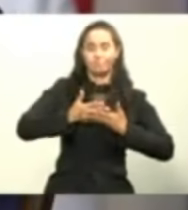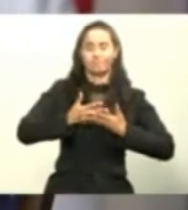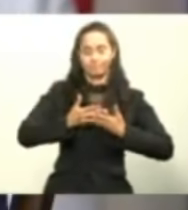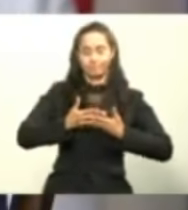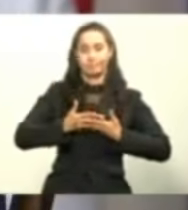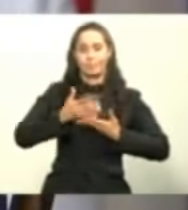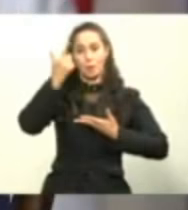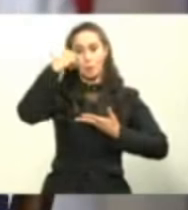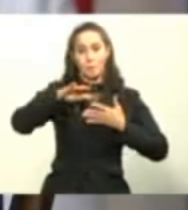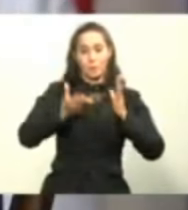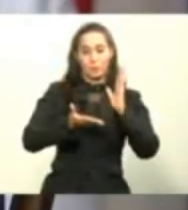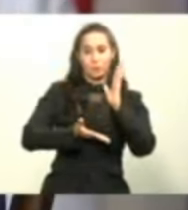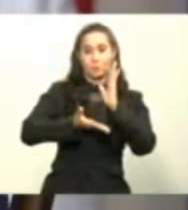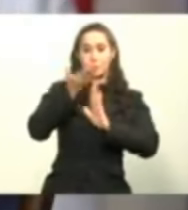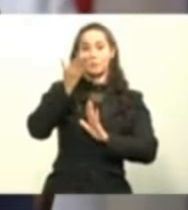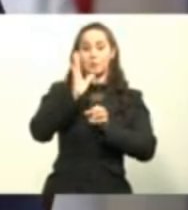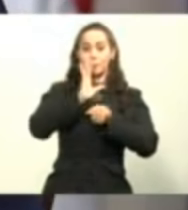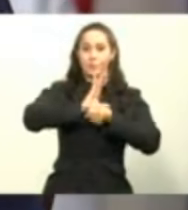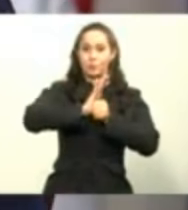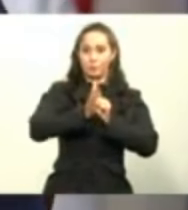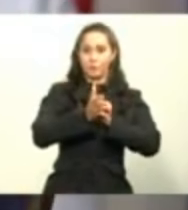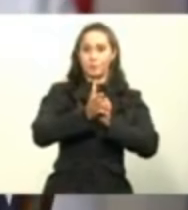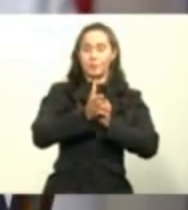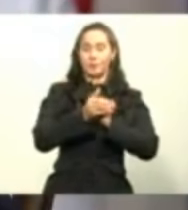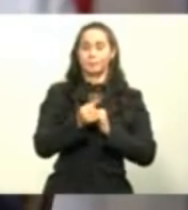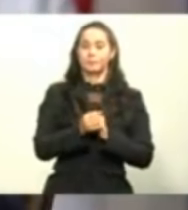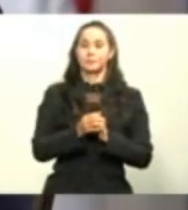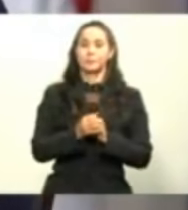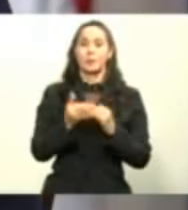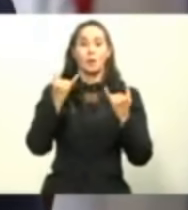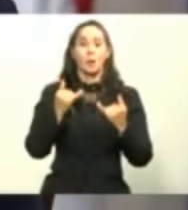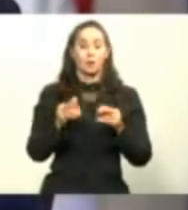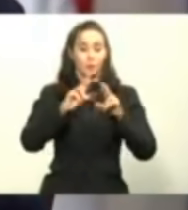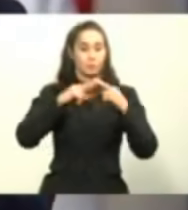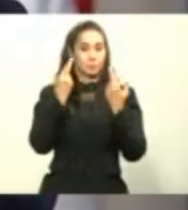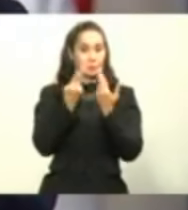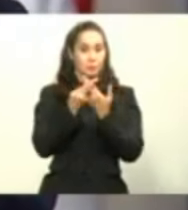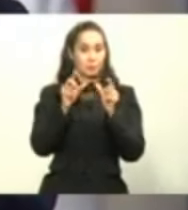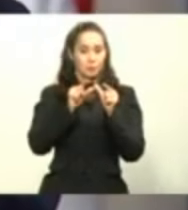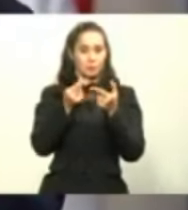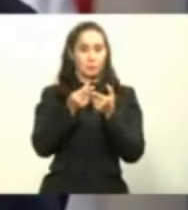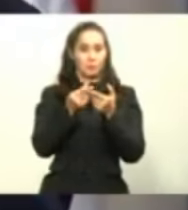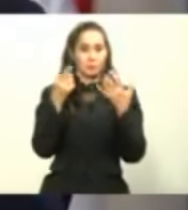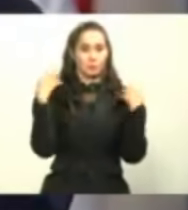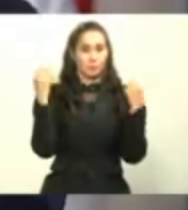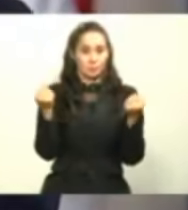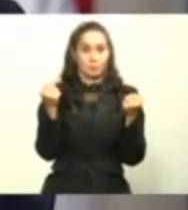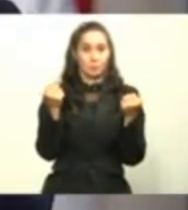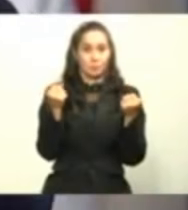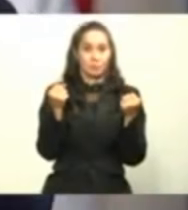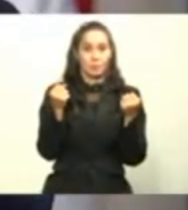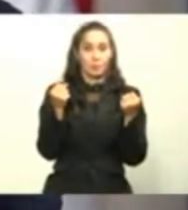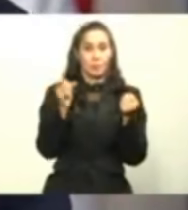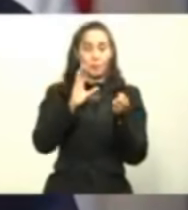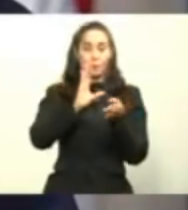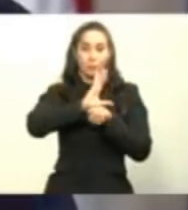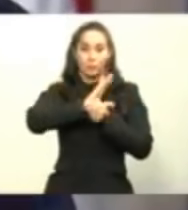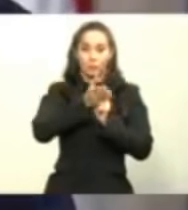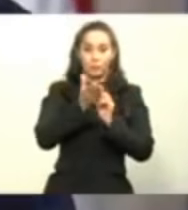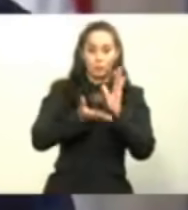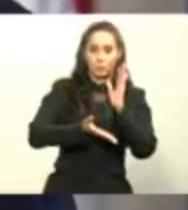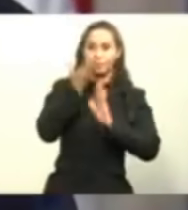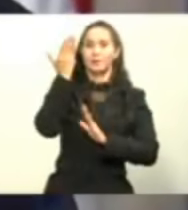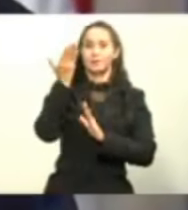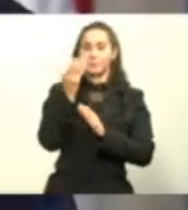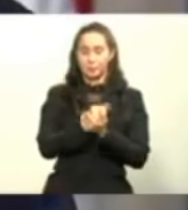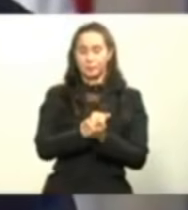ha subido el contagio. Ahora yo tengo una reunión con el Gabinete de Salud, porque el contagio ha subido. Gracias a Dios,